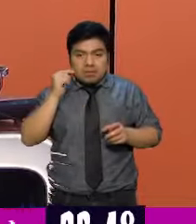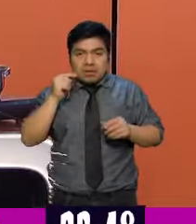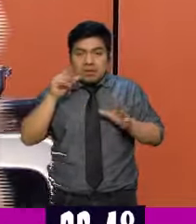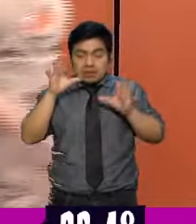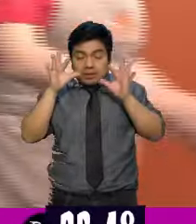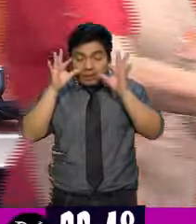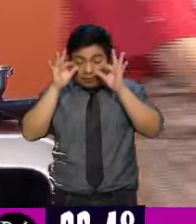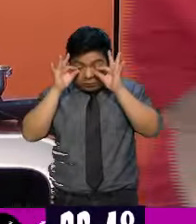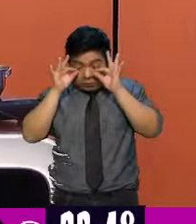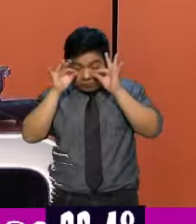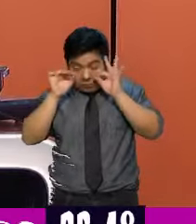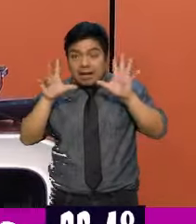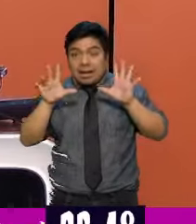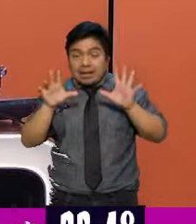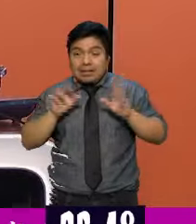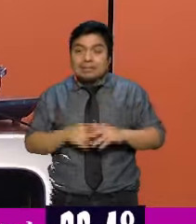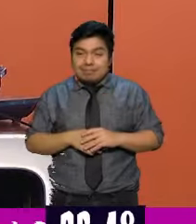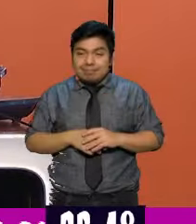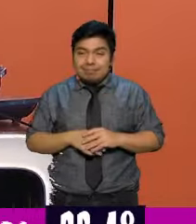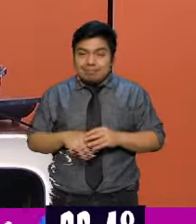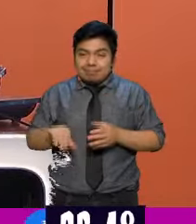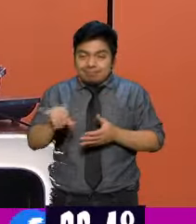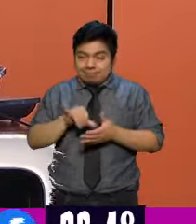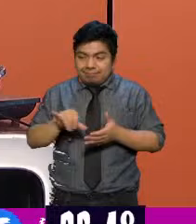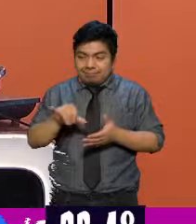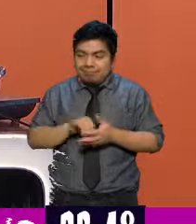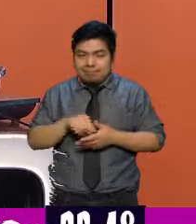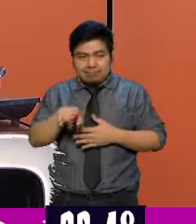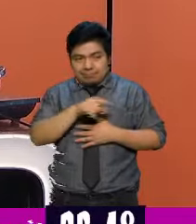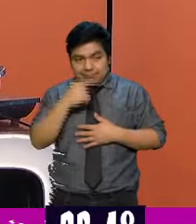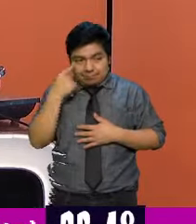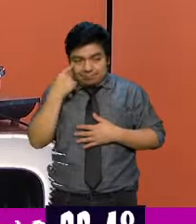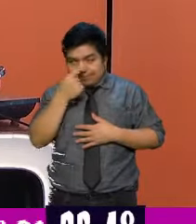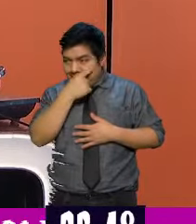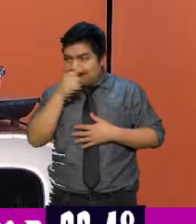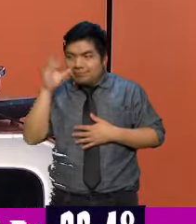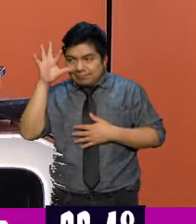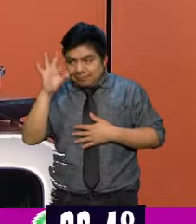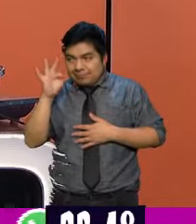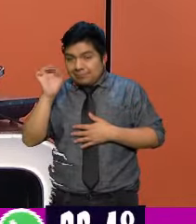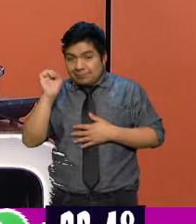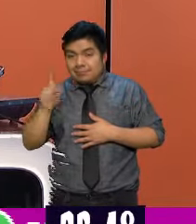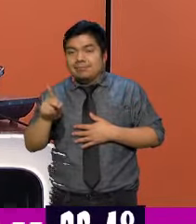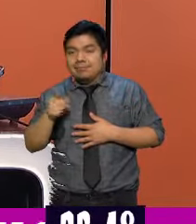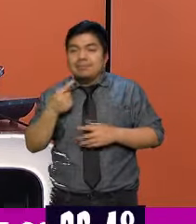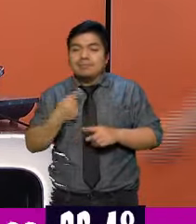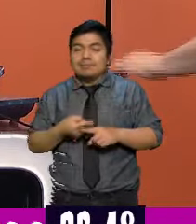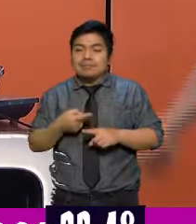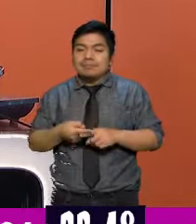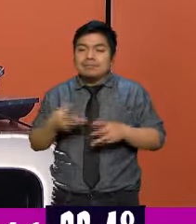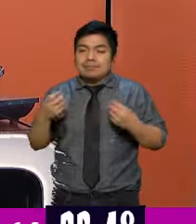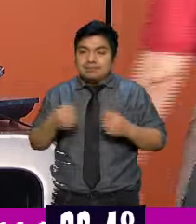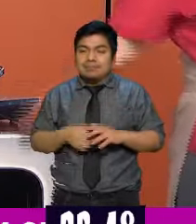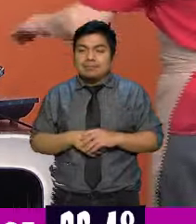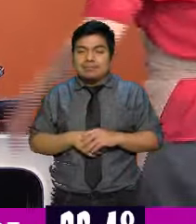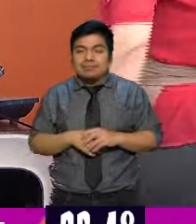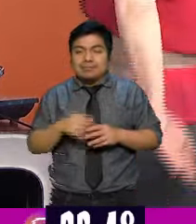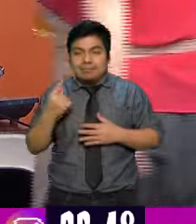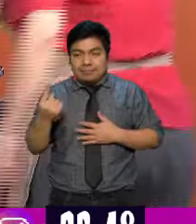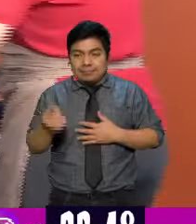No puede ser. Y va a aparecer el aceite aquí. A ver, cierren ojitos. Y los vamos a abrir. Sale para ver quién se lo llevó. Ya me están hackeando.